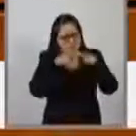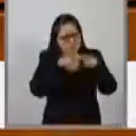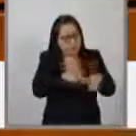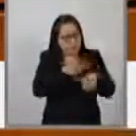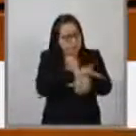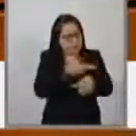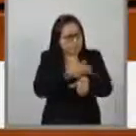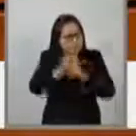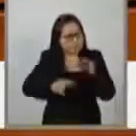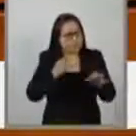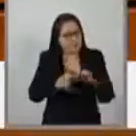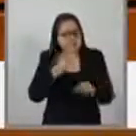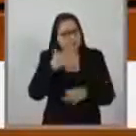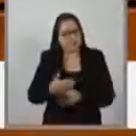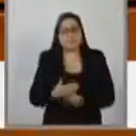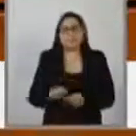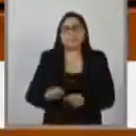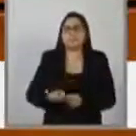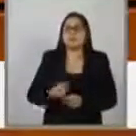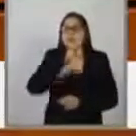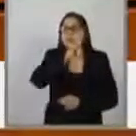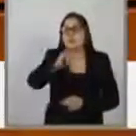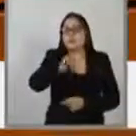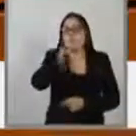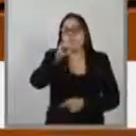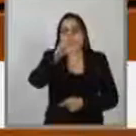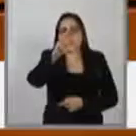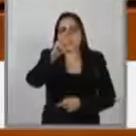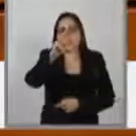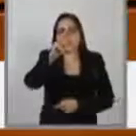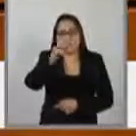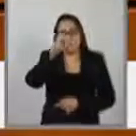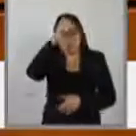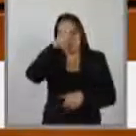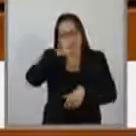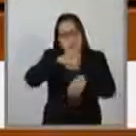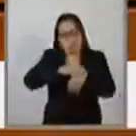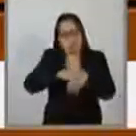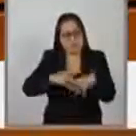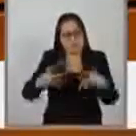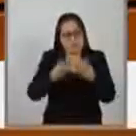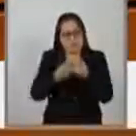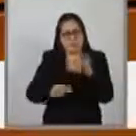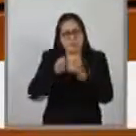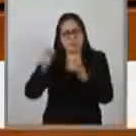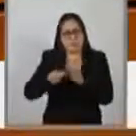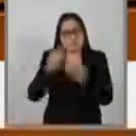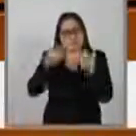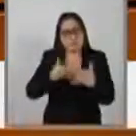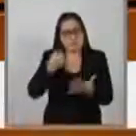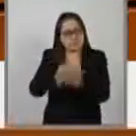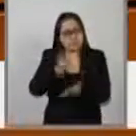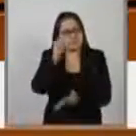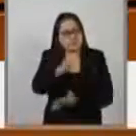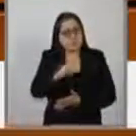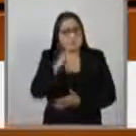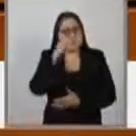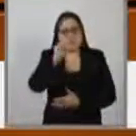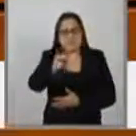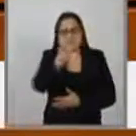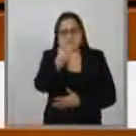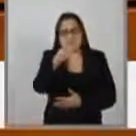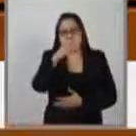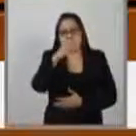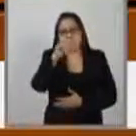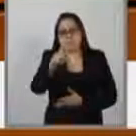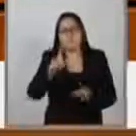Mediante un punto de acuerdo aprobado por la Junta de Coordinación Política, se acordó con una amplia aprobación del Pleno que la Secretaría de Hacienda y